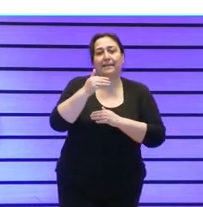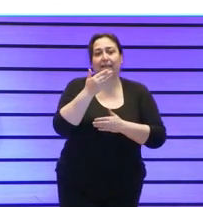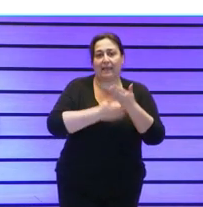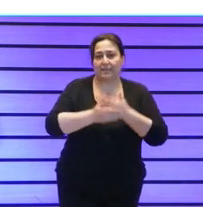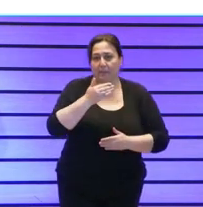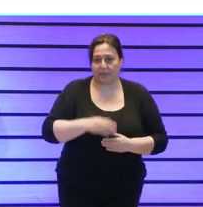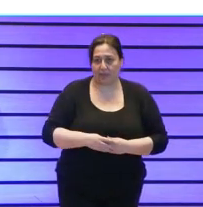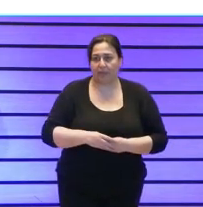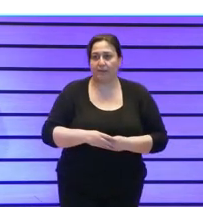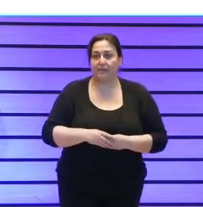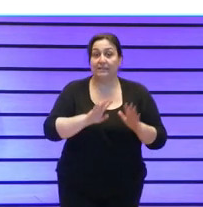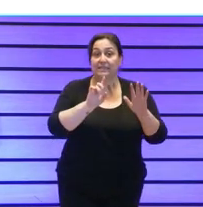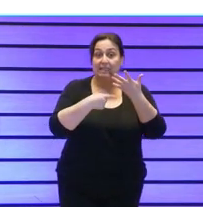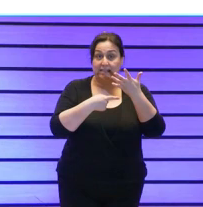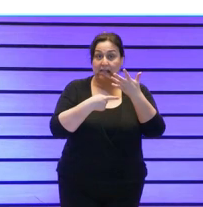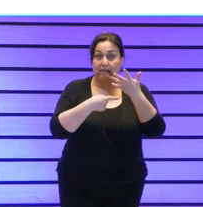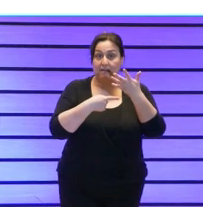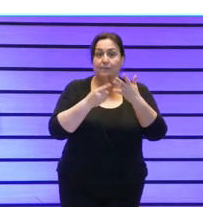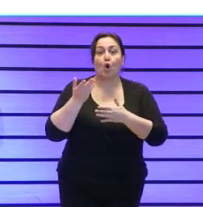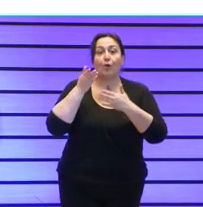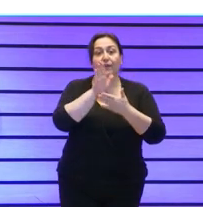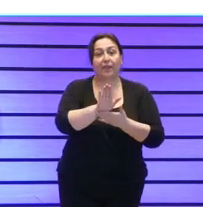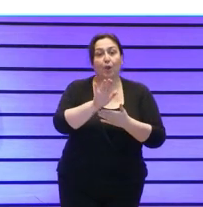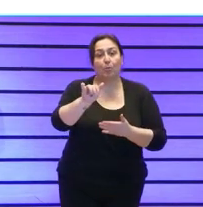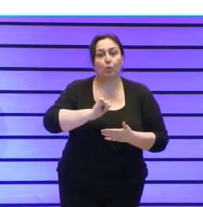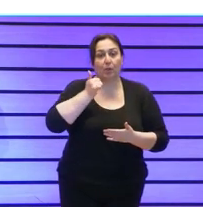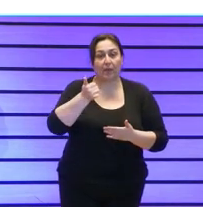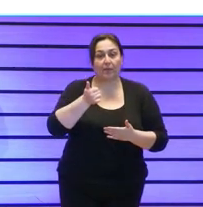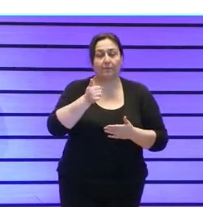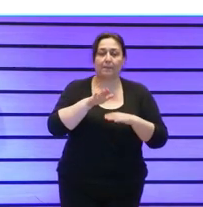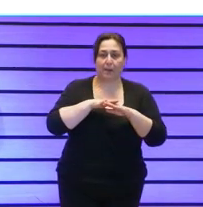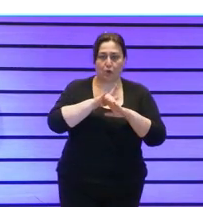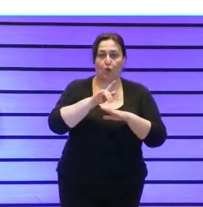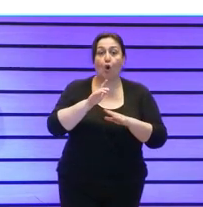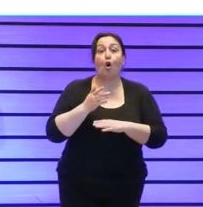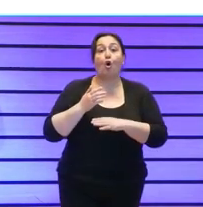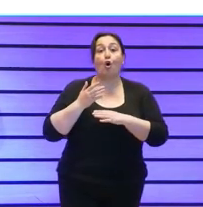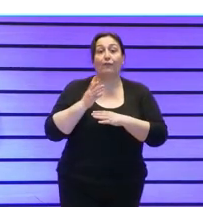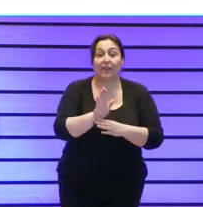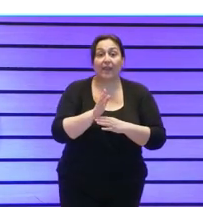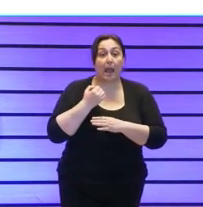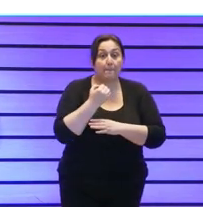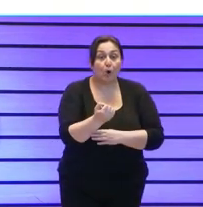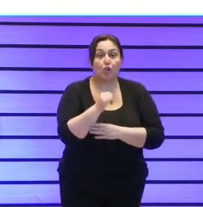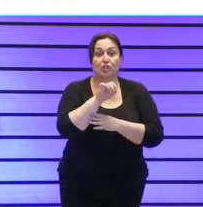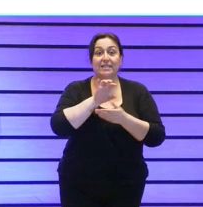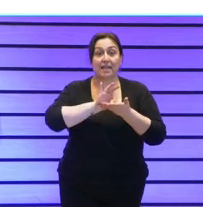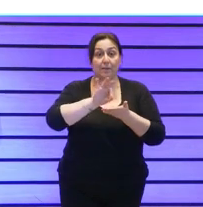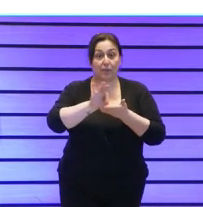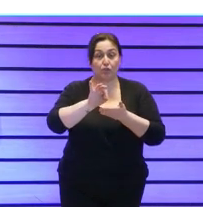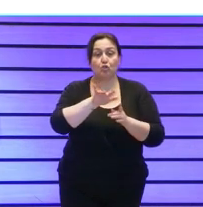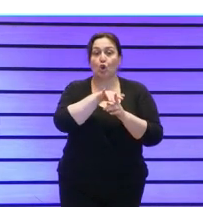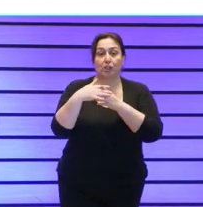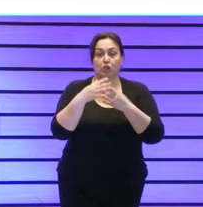discapacidad la sexta ofrecer oportunidades Perdón ofrecer apoyos y servicios en contexto